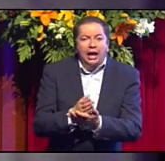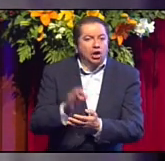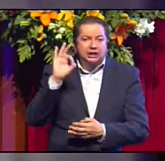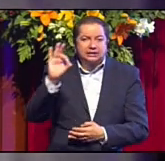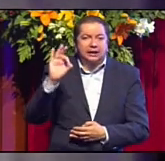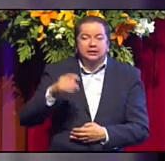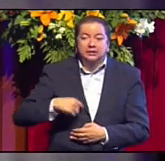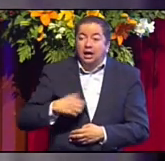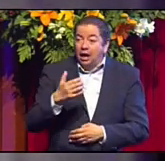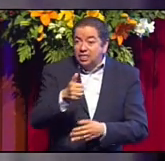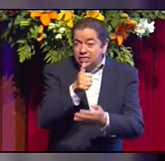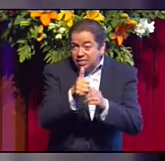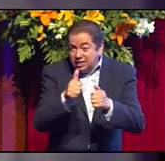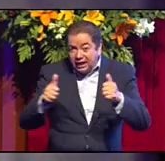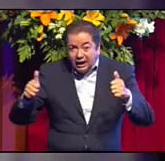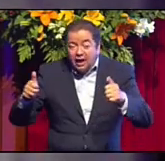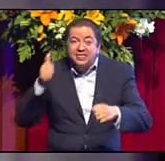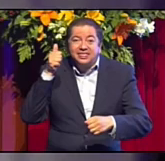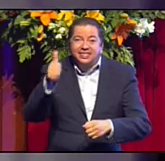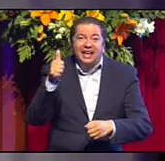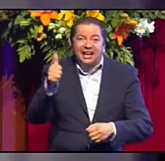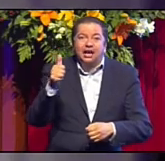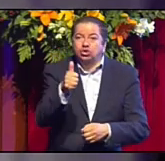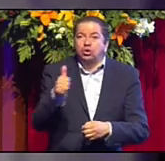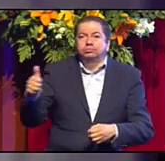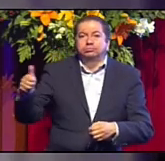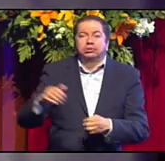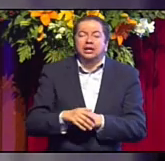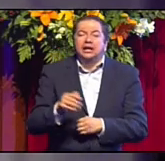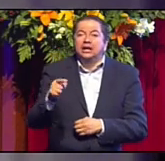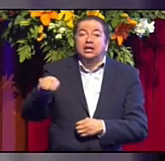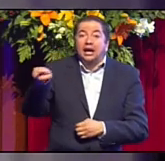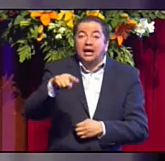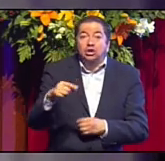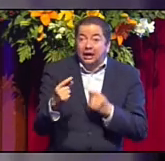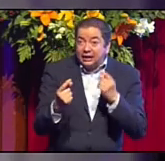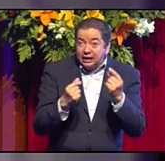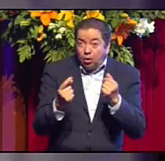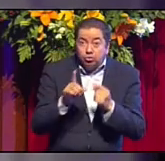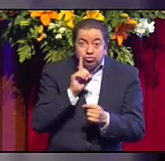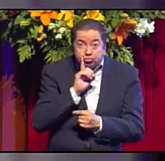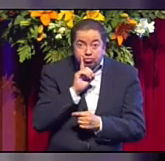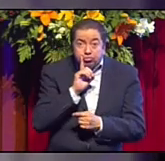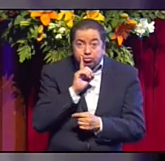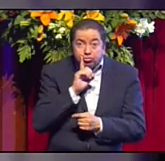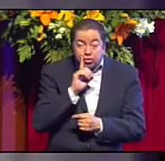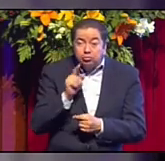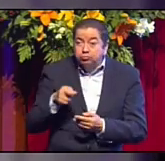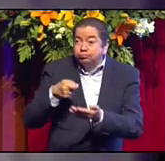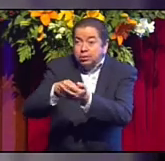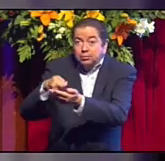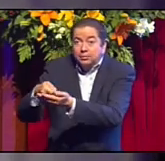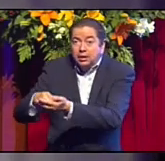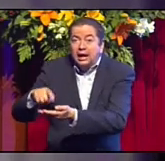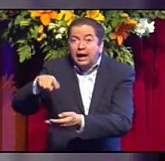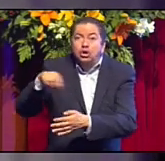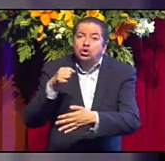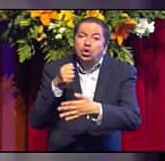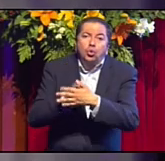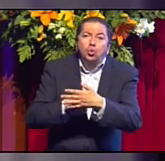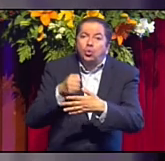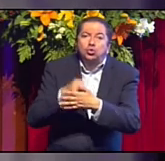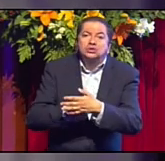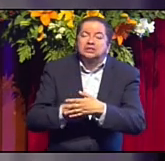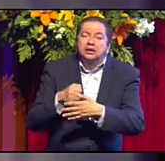nuestros directores que lo representan, y que efectivamente con los recursos que tienen, que no abundan, pero que son suficientes, están luchando por